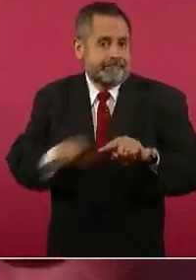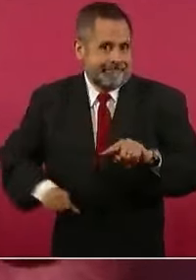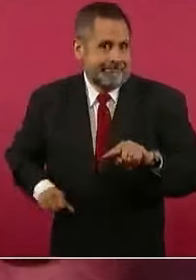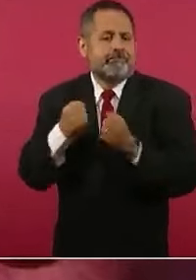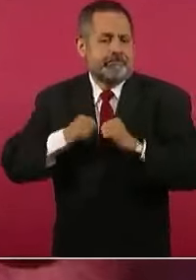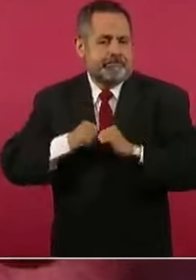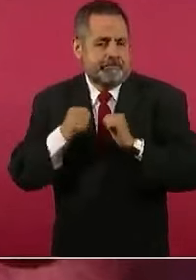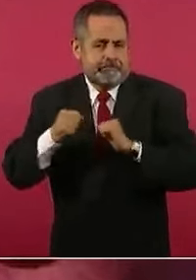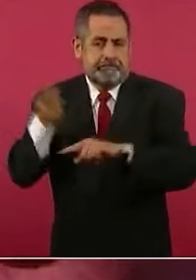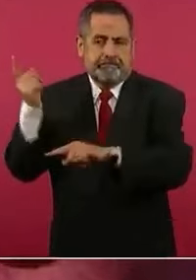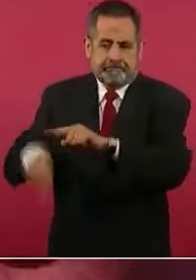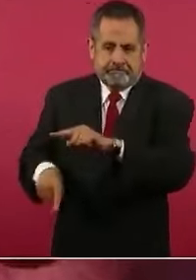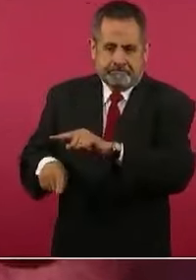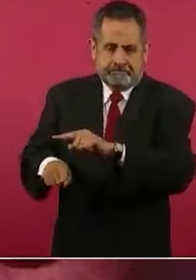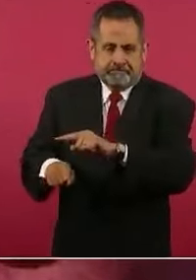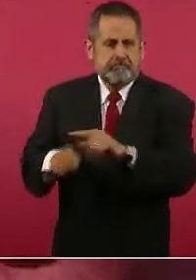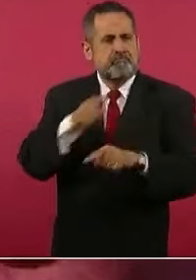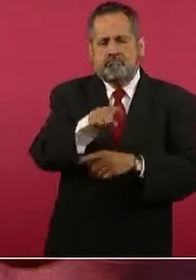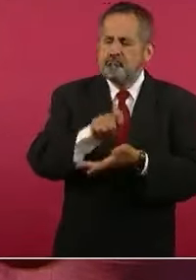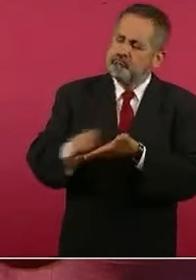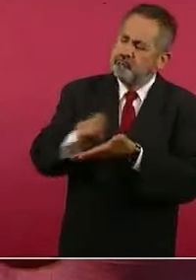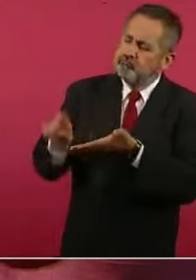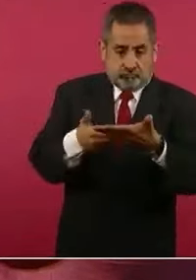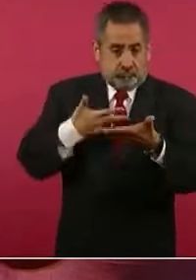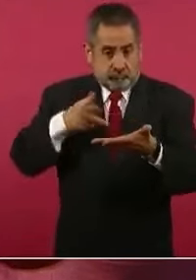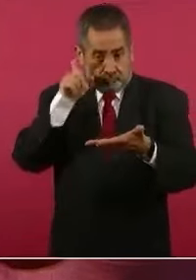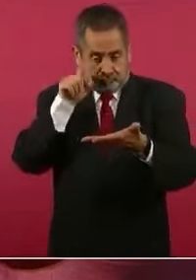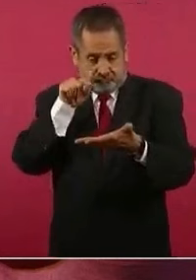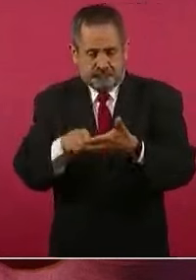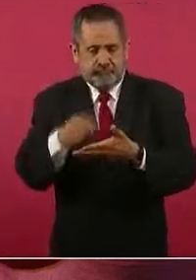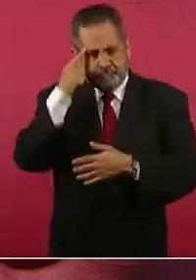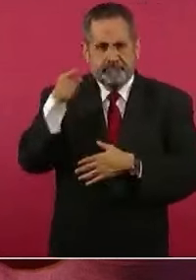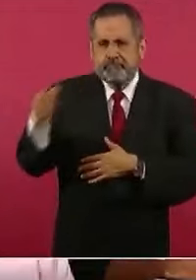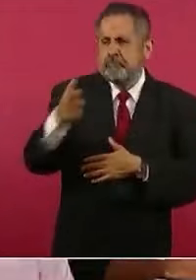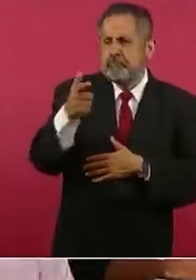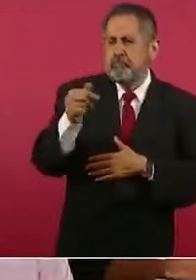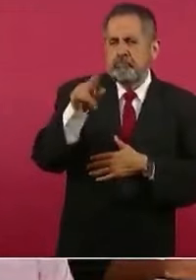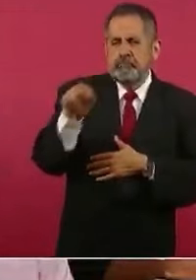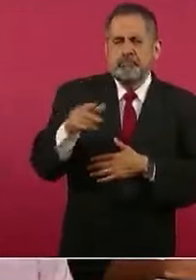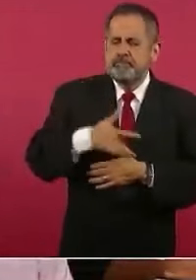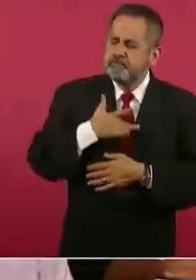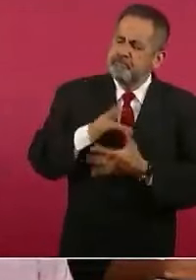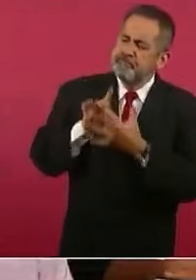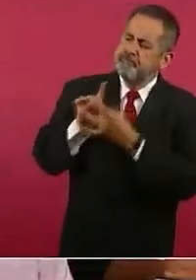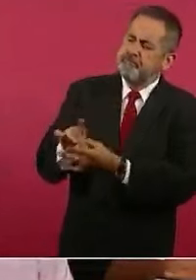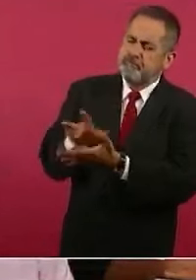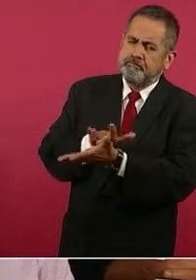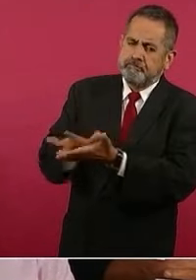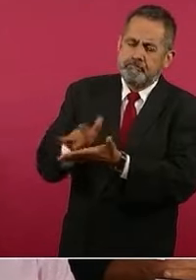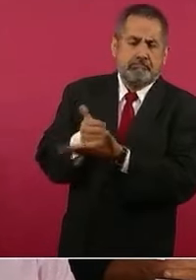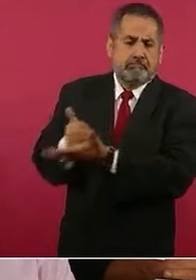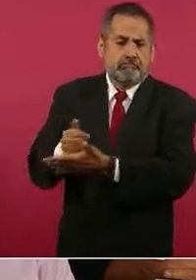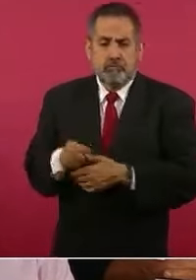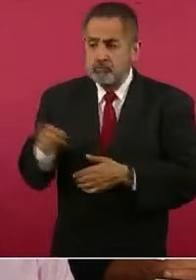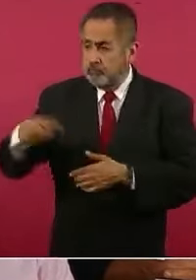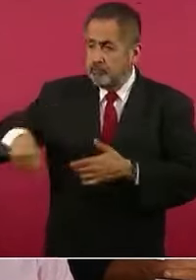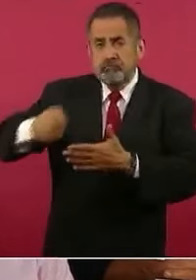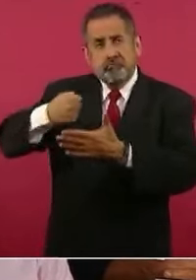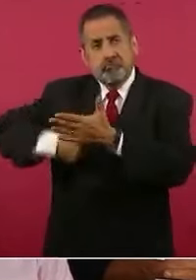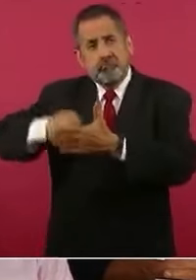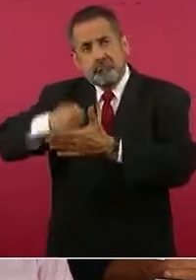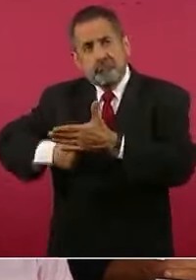ese momento. Cuento con la foto donde usted le escribe así: para Gustavo Petro, con mi solidaridad. Cuando uno lucha por